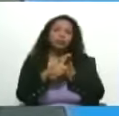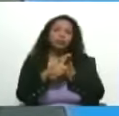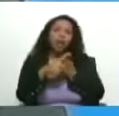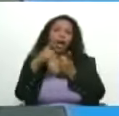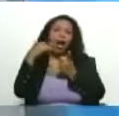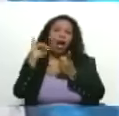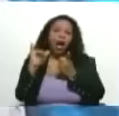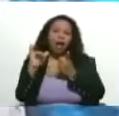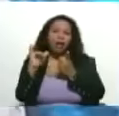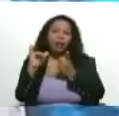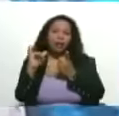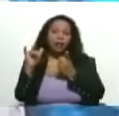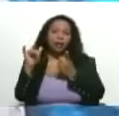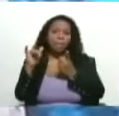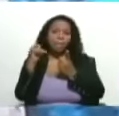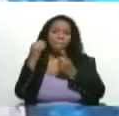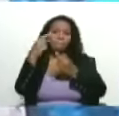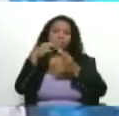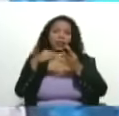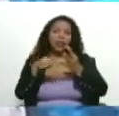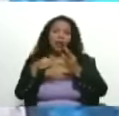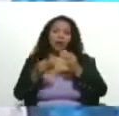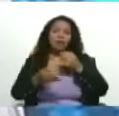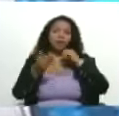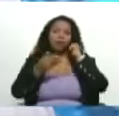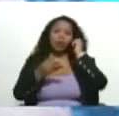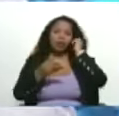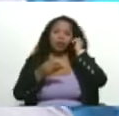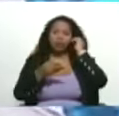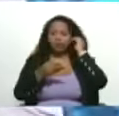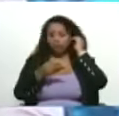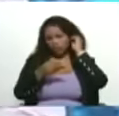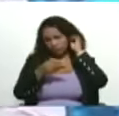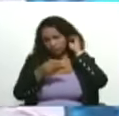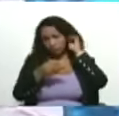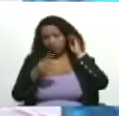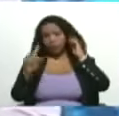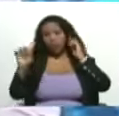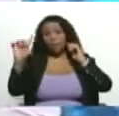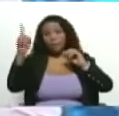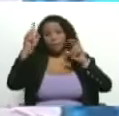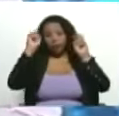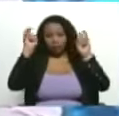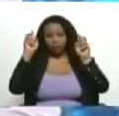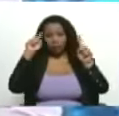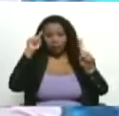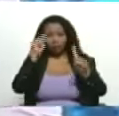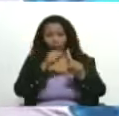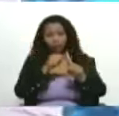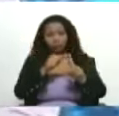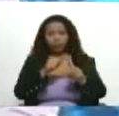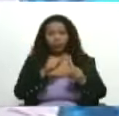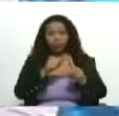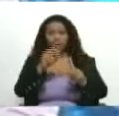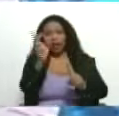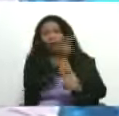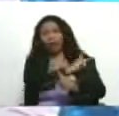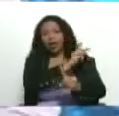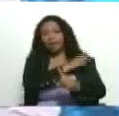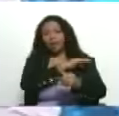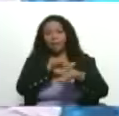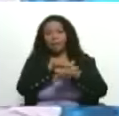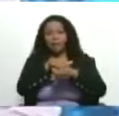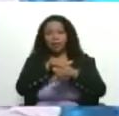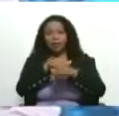siguientes componentes fundamentales. En primer lugar, el almirante en jefe y ministro